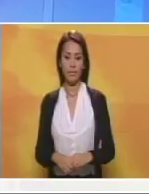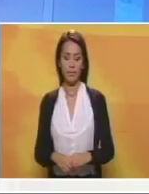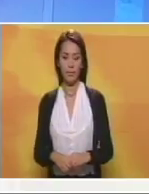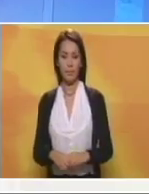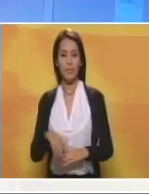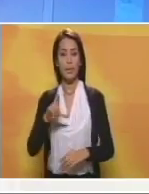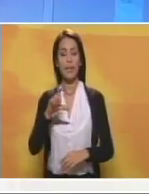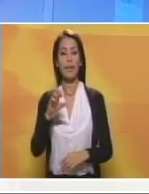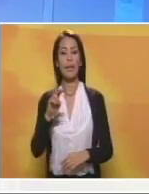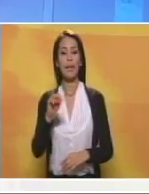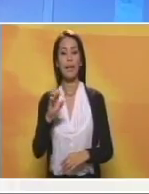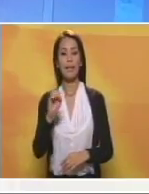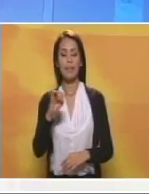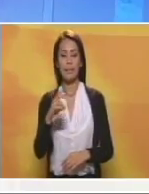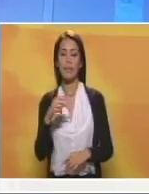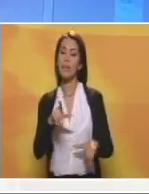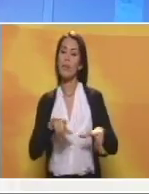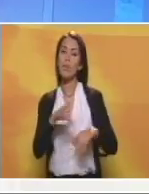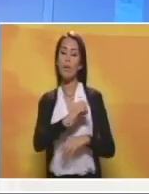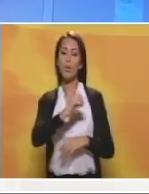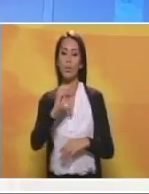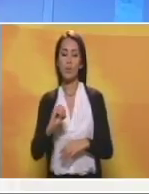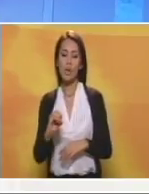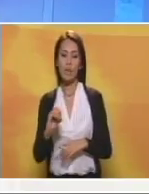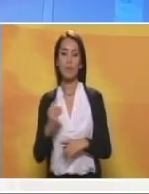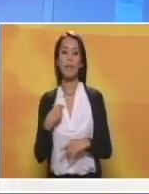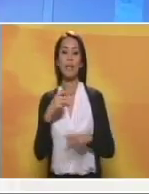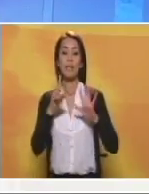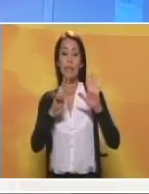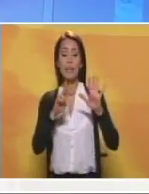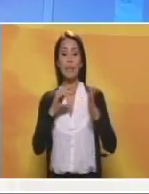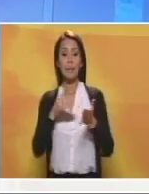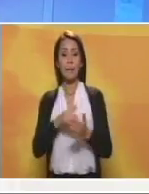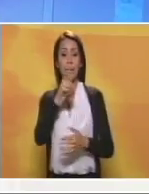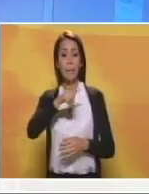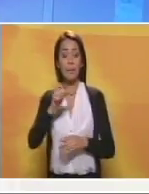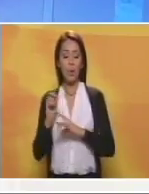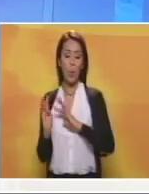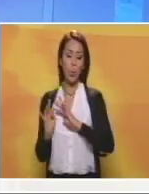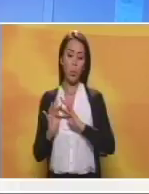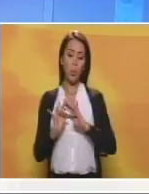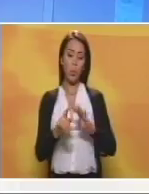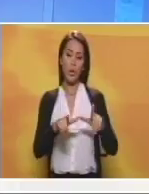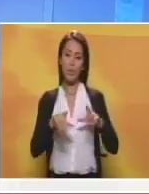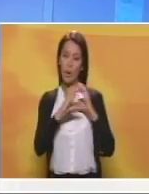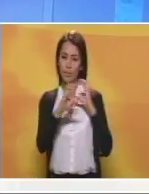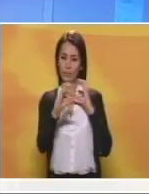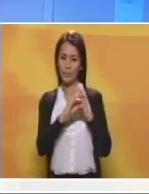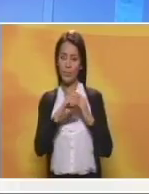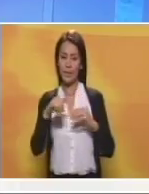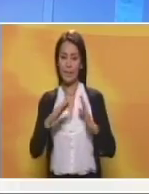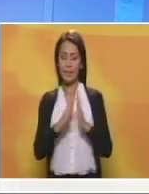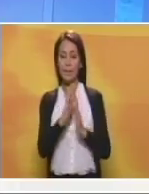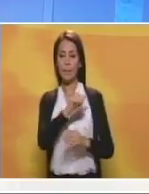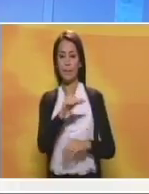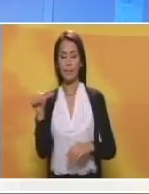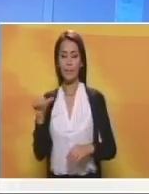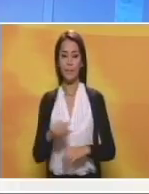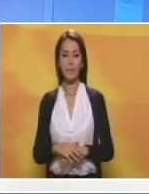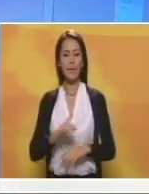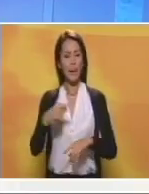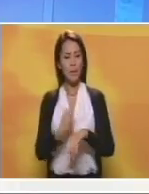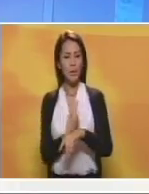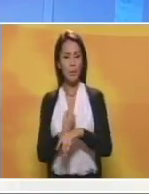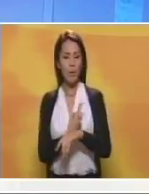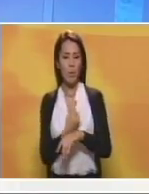Lenin Navarro, gerente del Terminal de Oriente, informó que al menos 7.000 personas se movilizaron por este puerto terrestre durante el asueto de Semana Santa. Se estima que en las